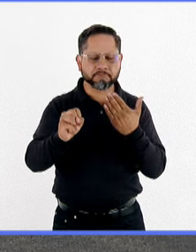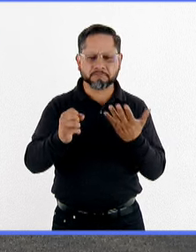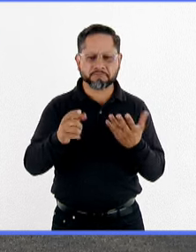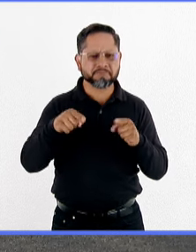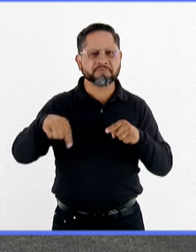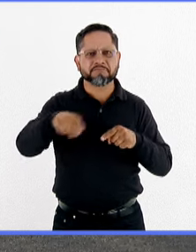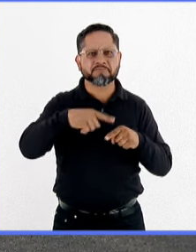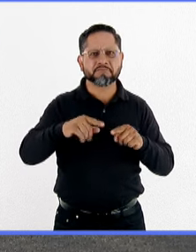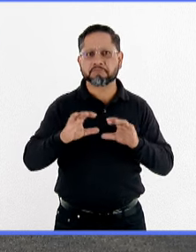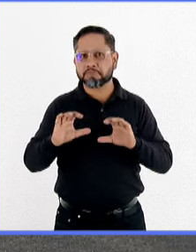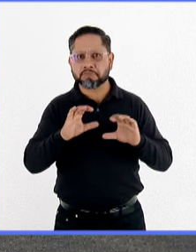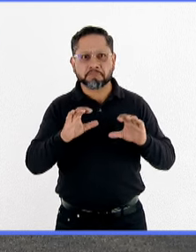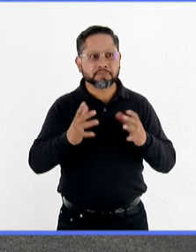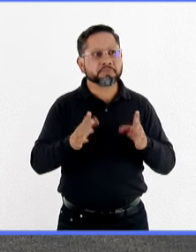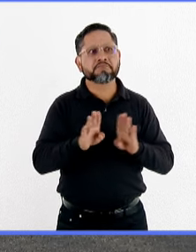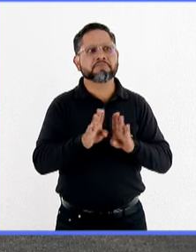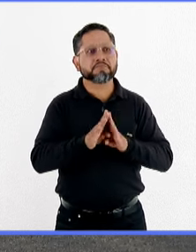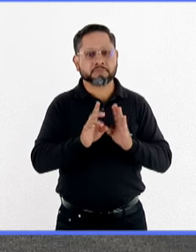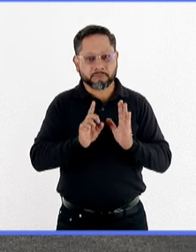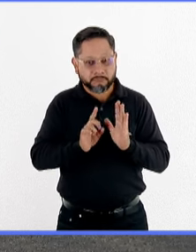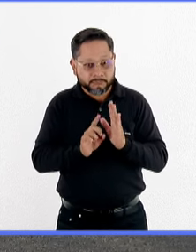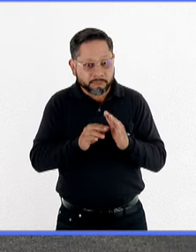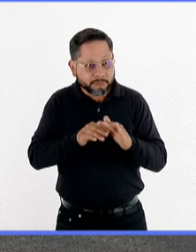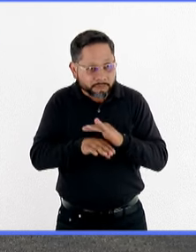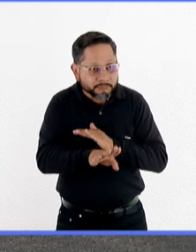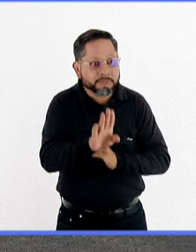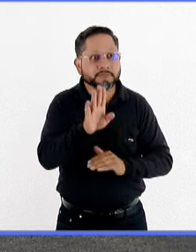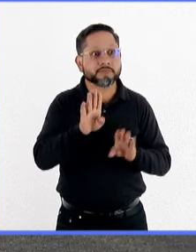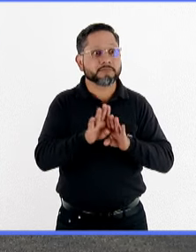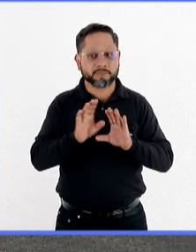cuidados, restricciones a la hora de visitarlo, doctor. Por supuesto.